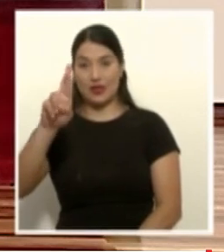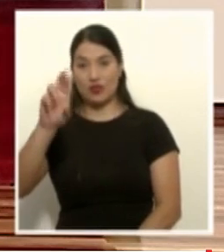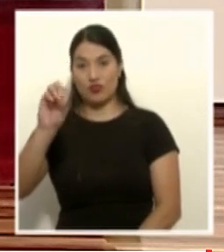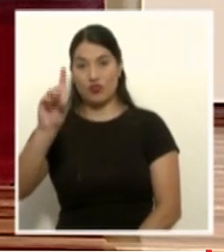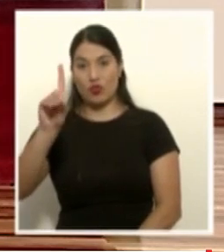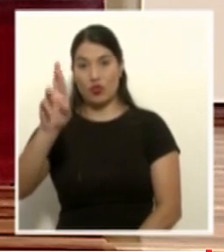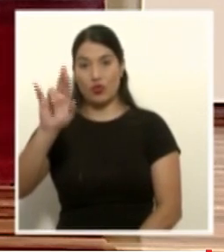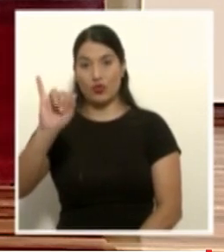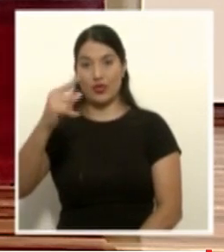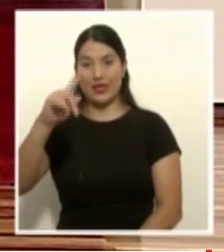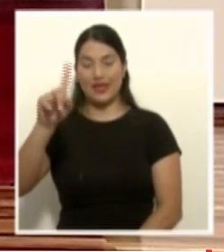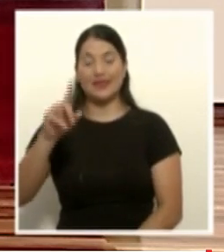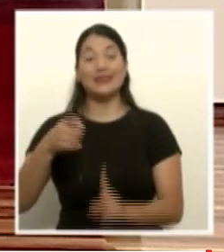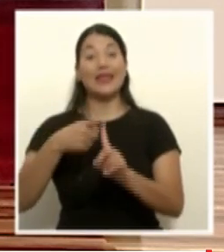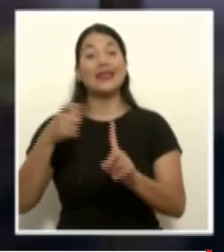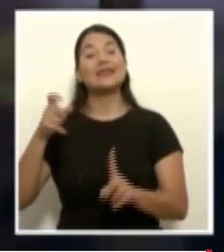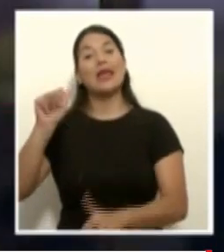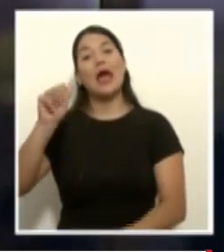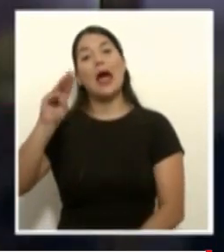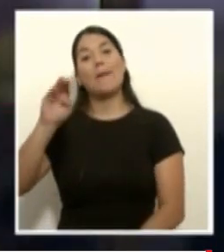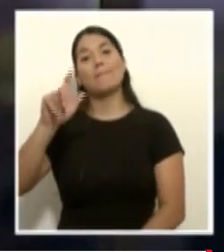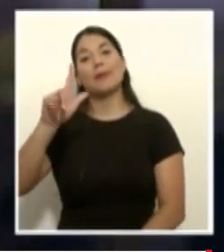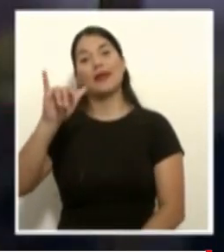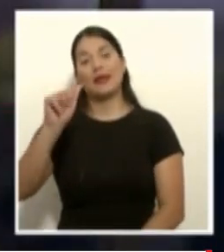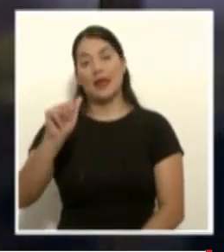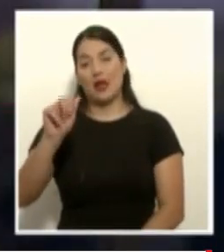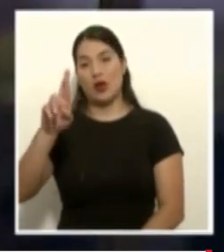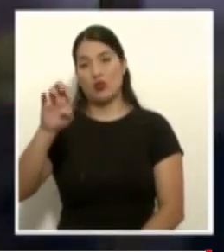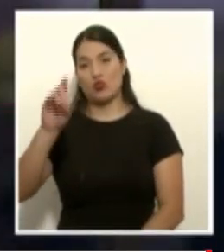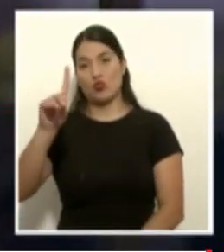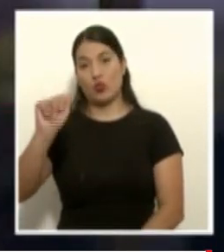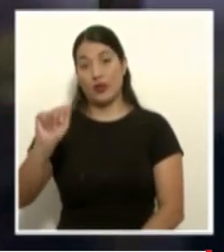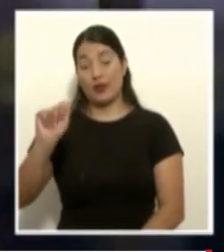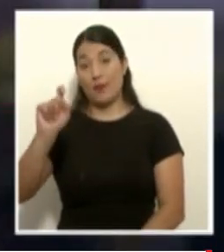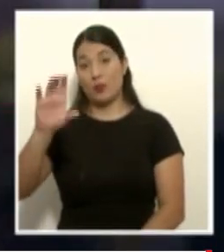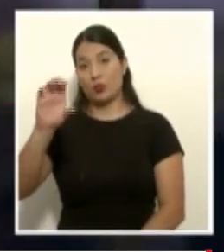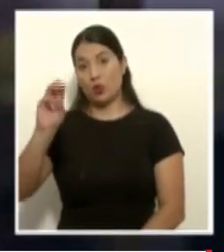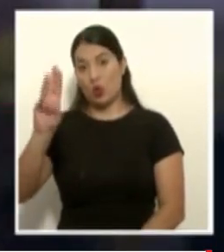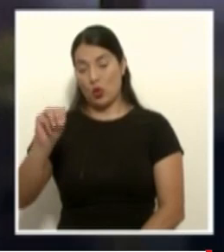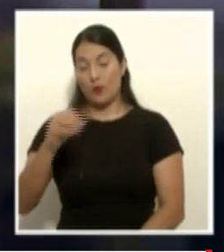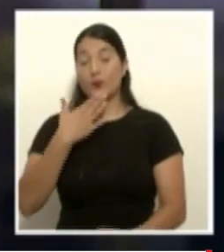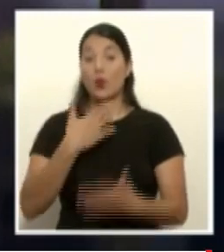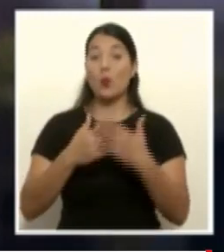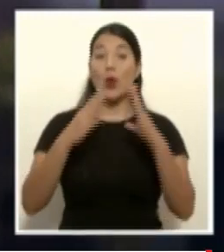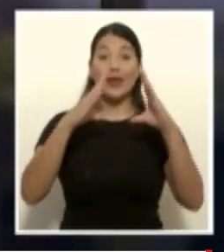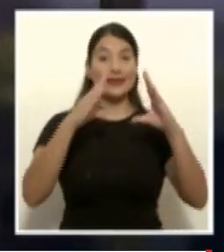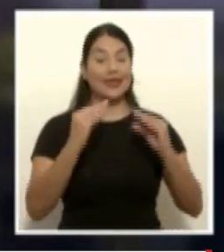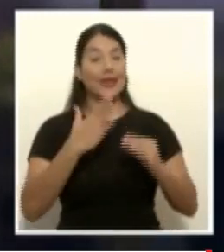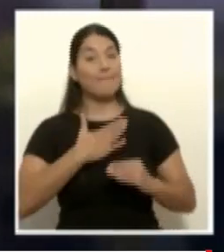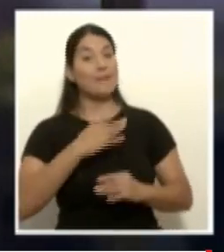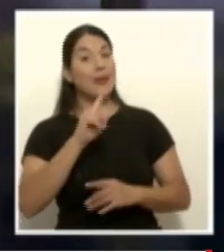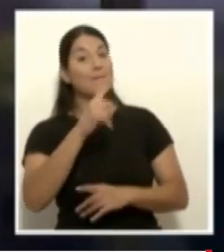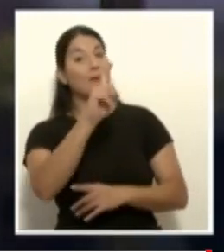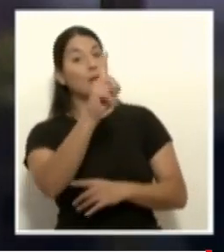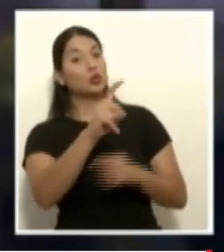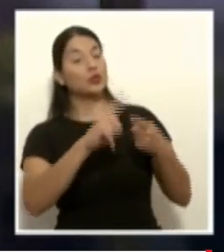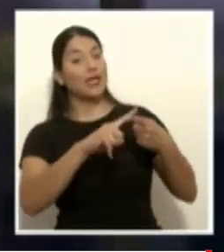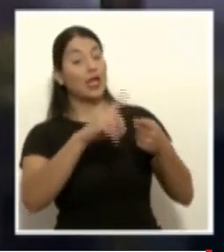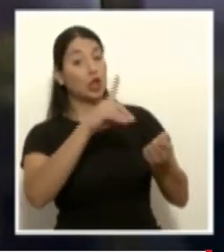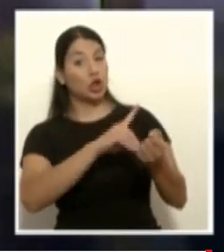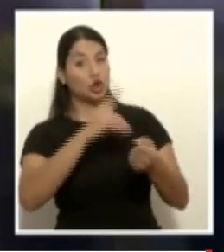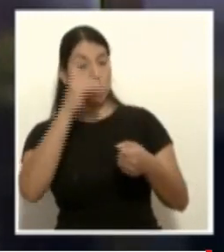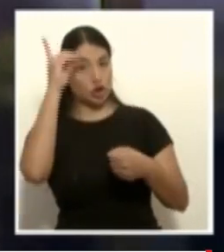favor, indicar a quién estaría dirigida su consulta. Buenas tardes. Mi primera pregunta sería para el doctor